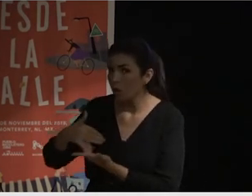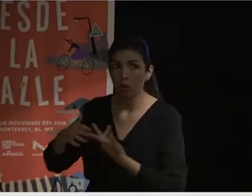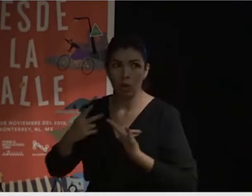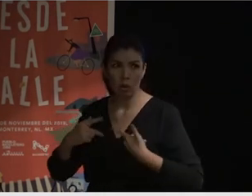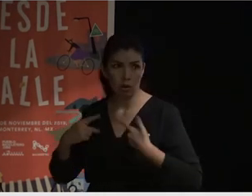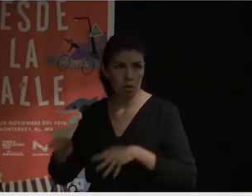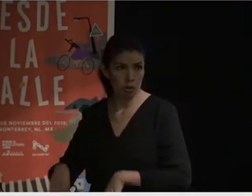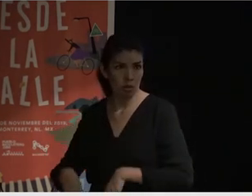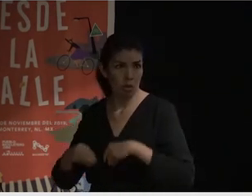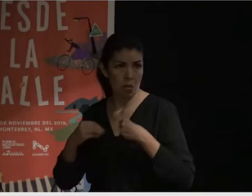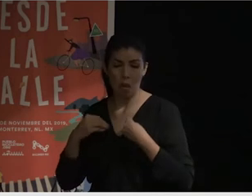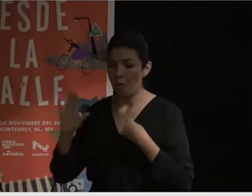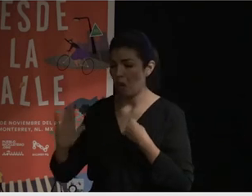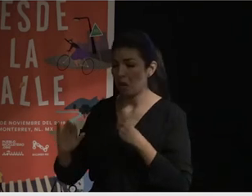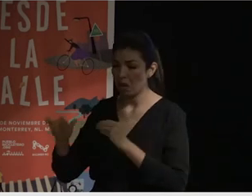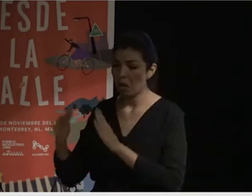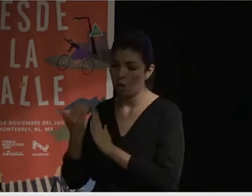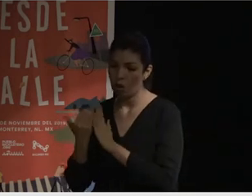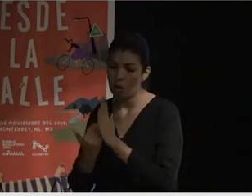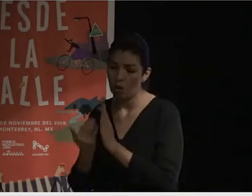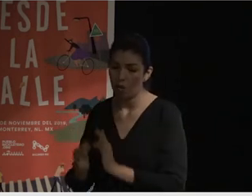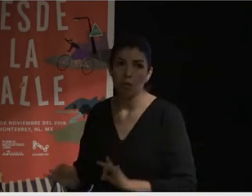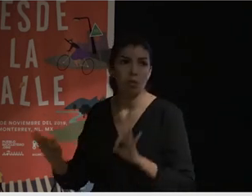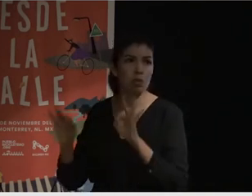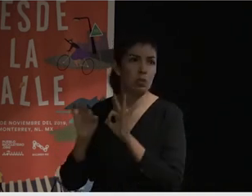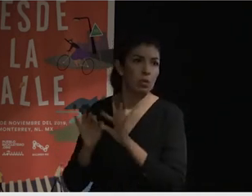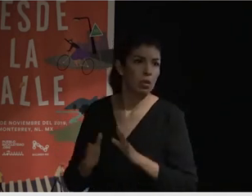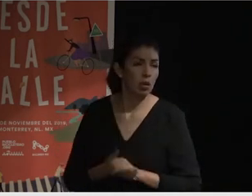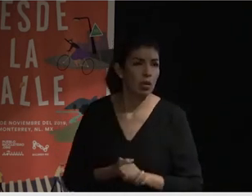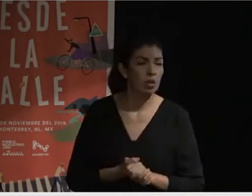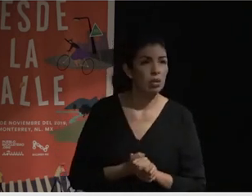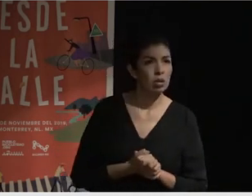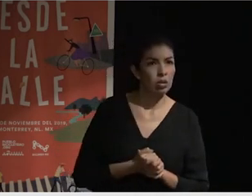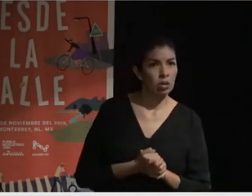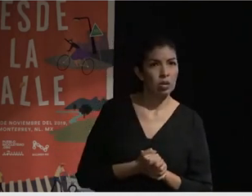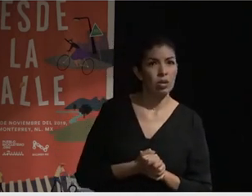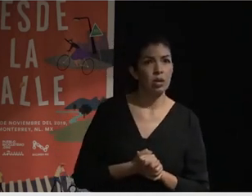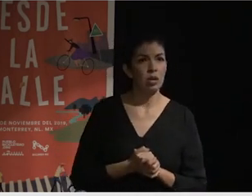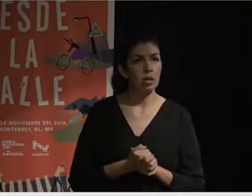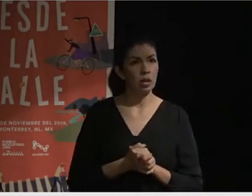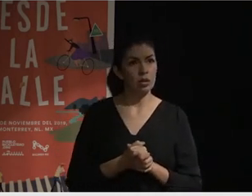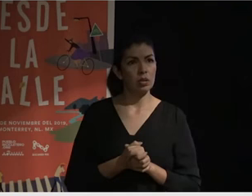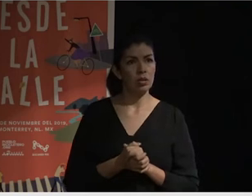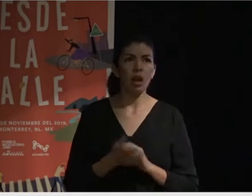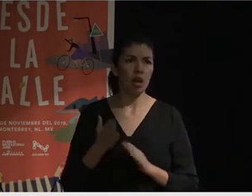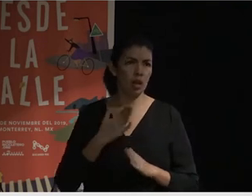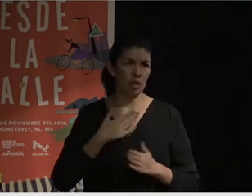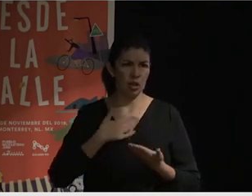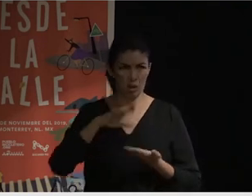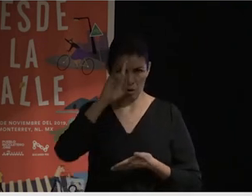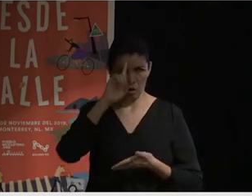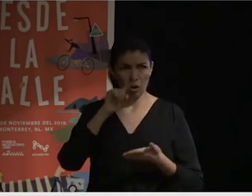respetando los puntos de vista acerca de los procesos de colonización, creo que hay otras miradas igual, ¿no? Y tendríamos